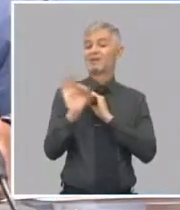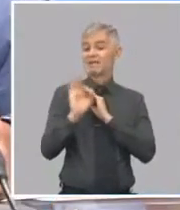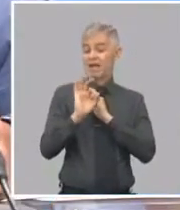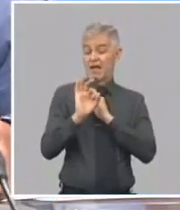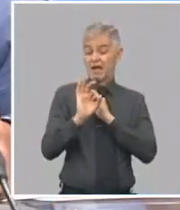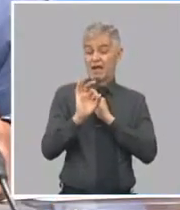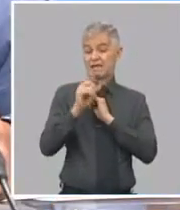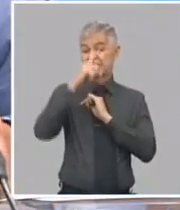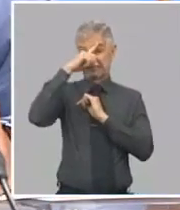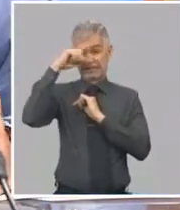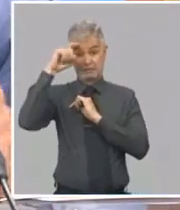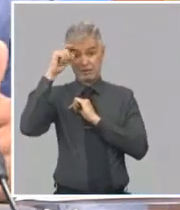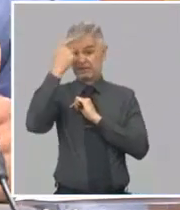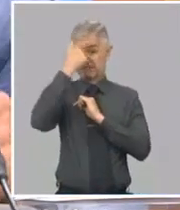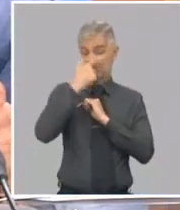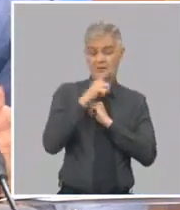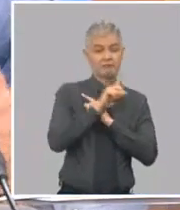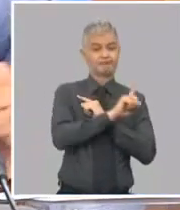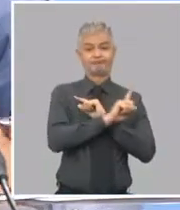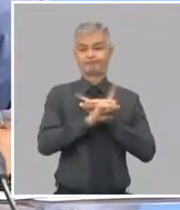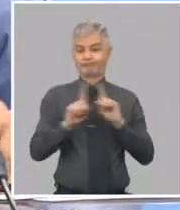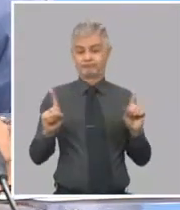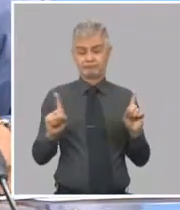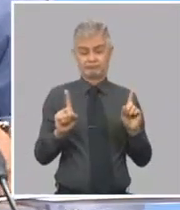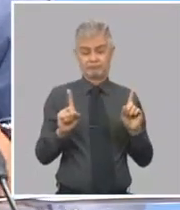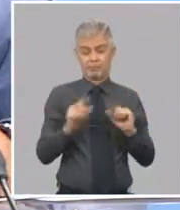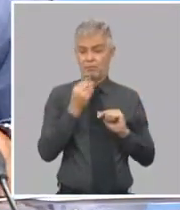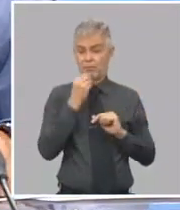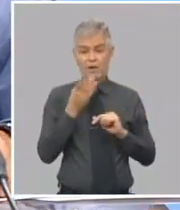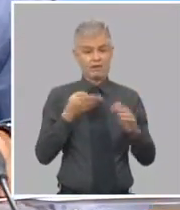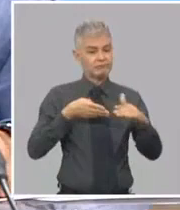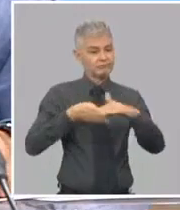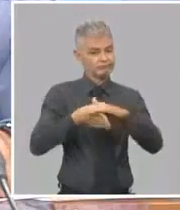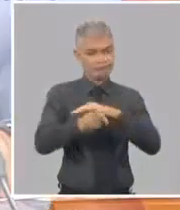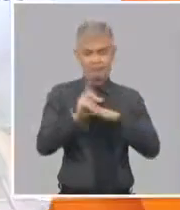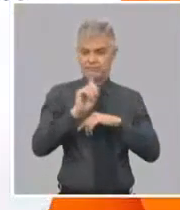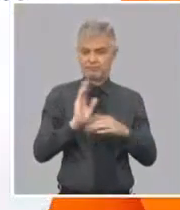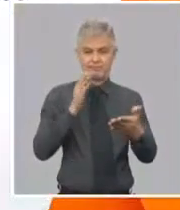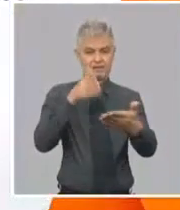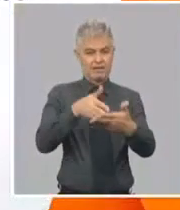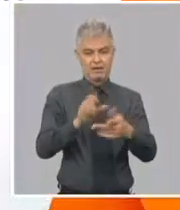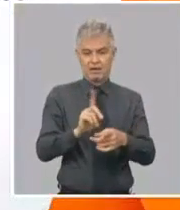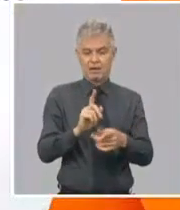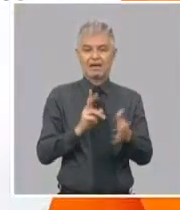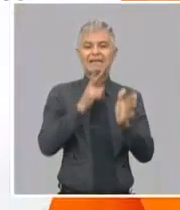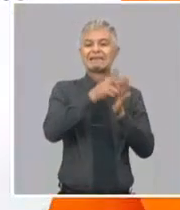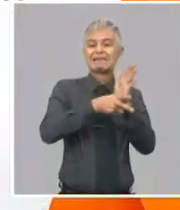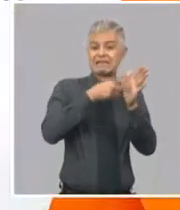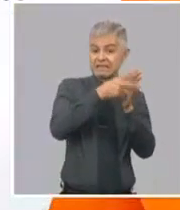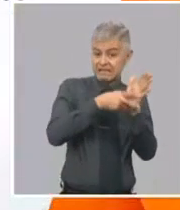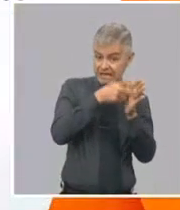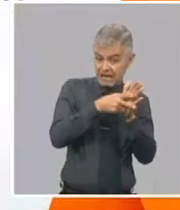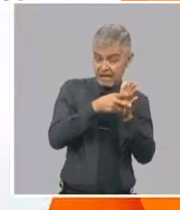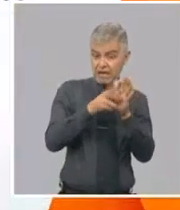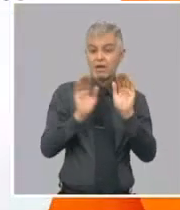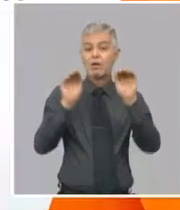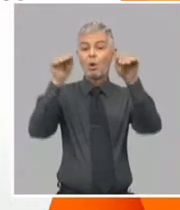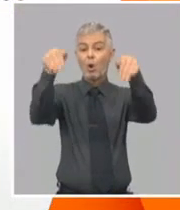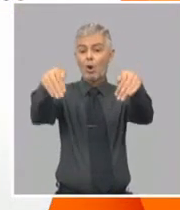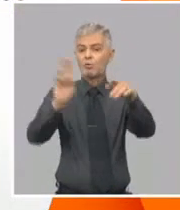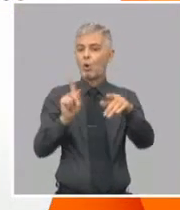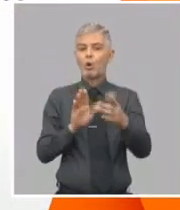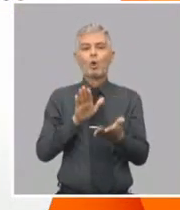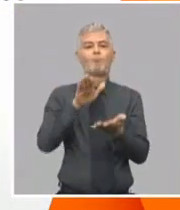spíritus y ciego de ávila que se encuentran en transmisión y que están limitadas y que por tanto los trenes ni los sonidos harán